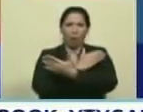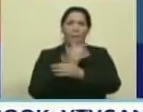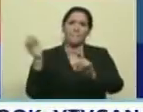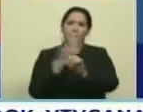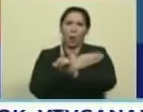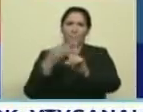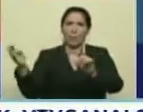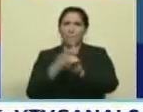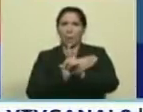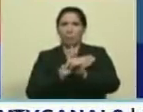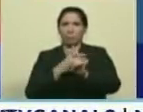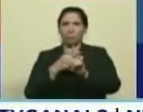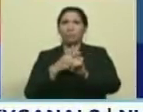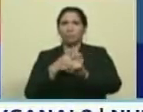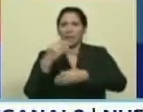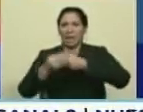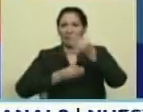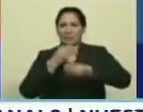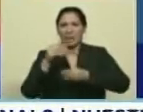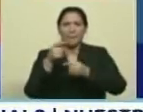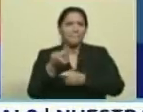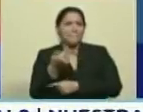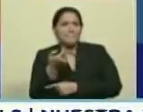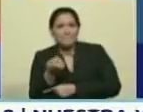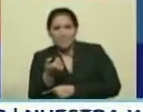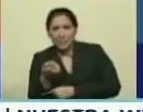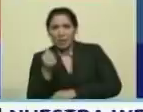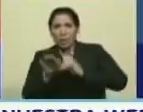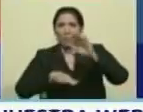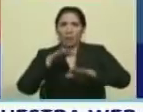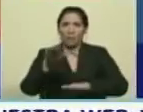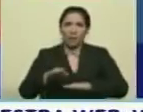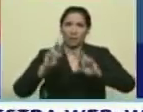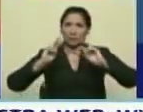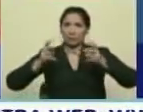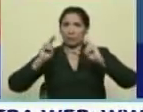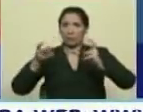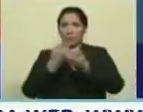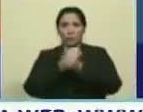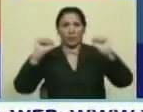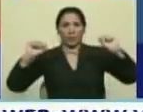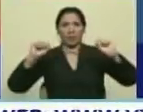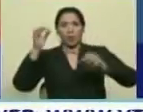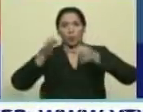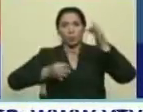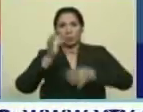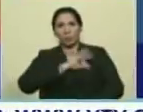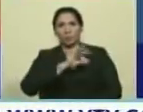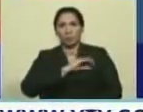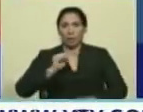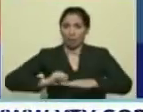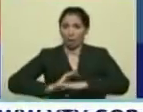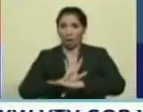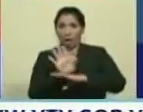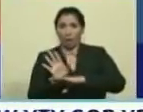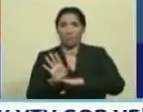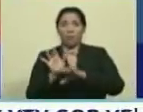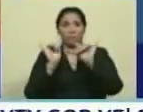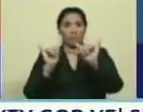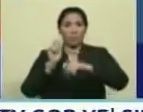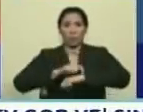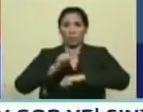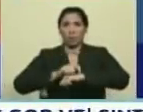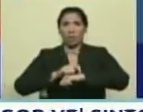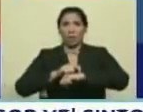desmontar hasta el más mínimo avance en materia de soberanía y justicia social. Pero el ALBA TCP es al propio tiempo